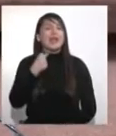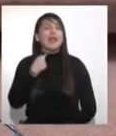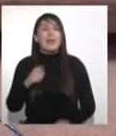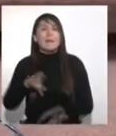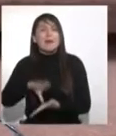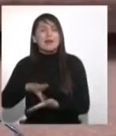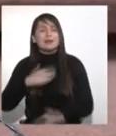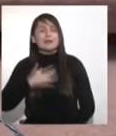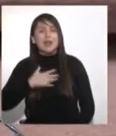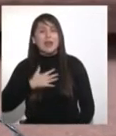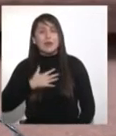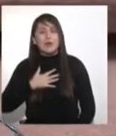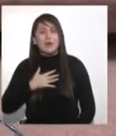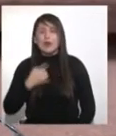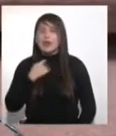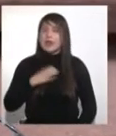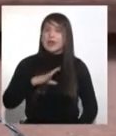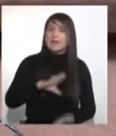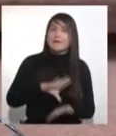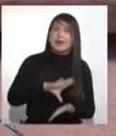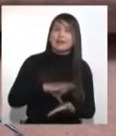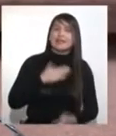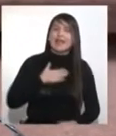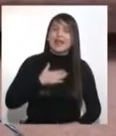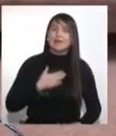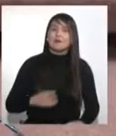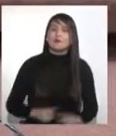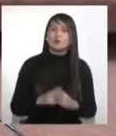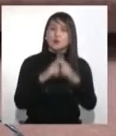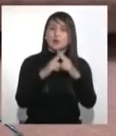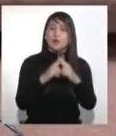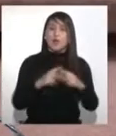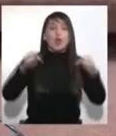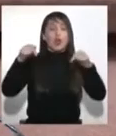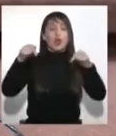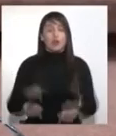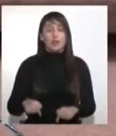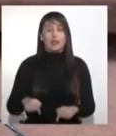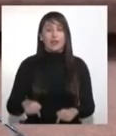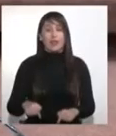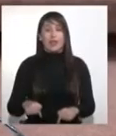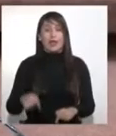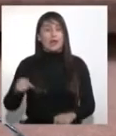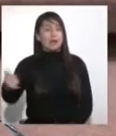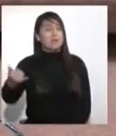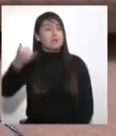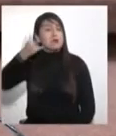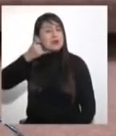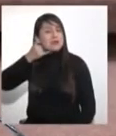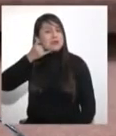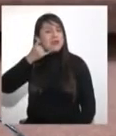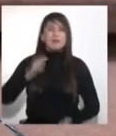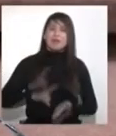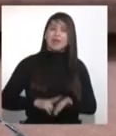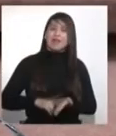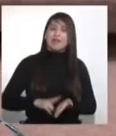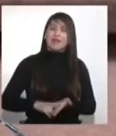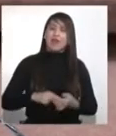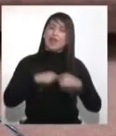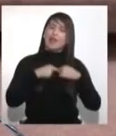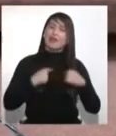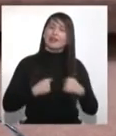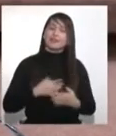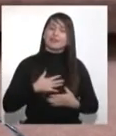queremos? ¿Qué país queremos construir? Hoy he recibido una llamada que la verdad me ha llenado el